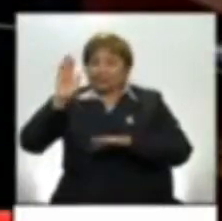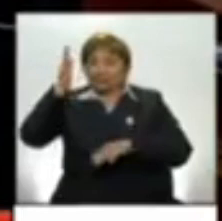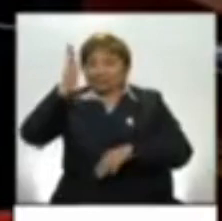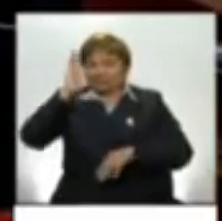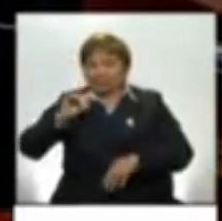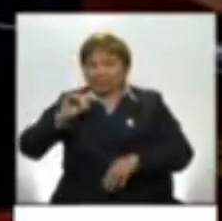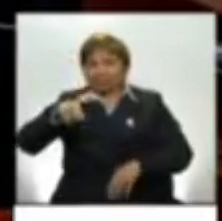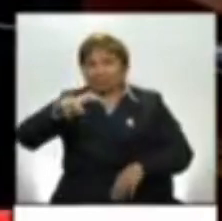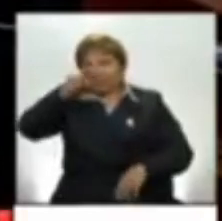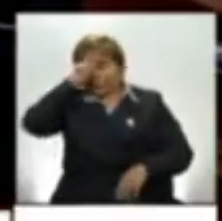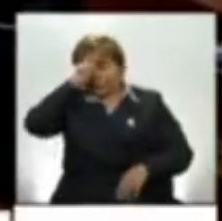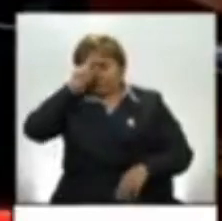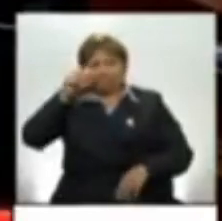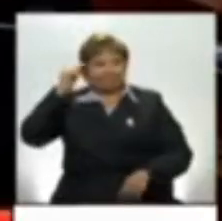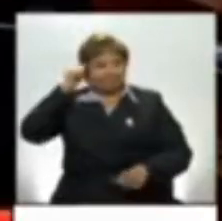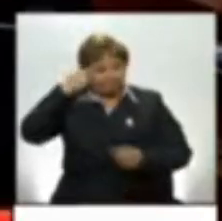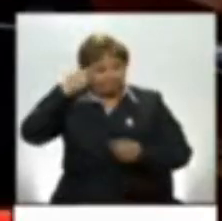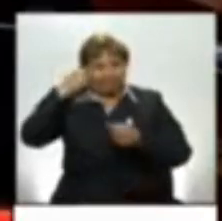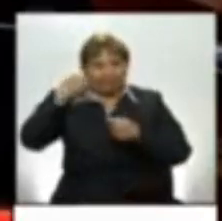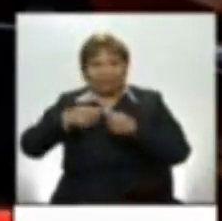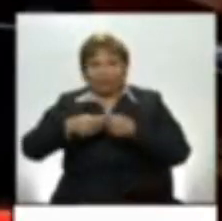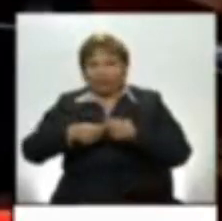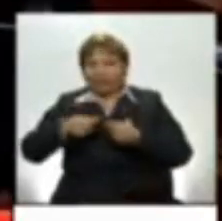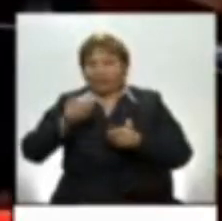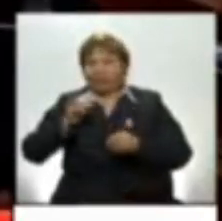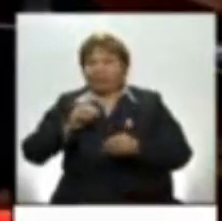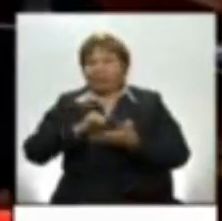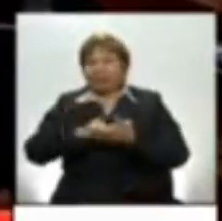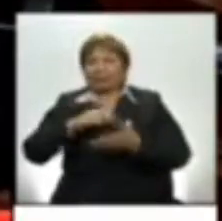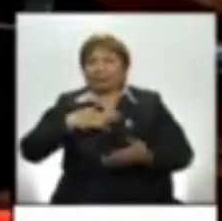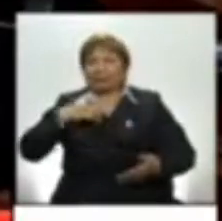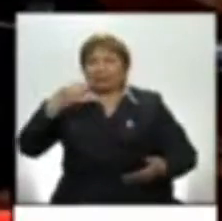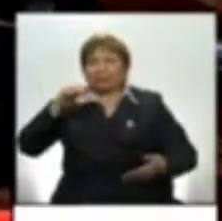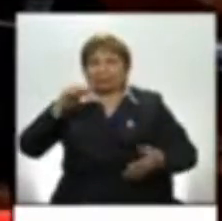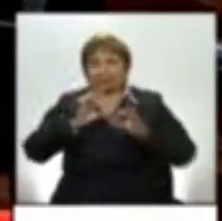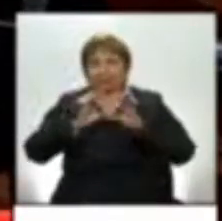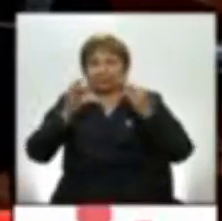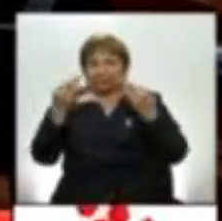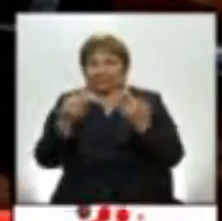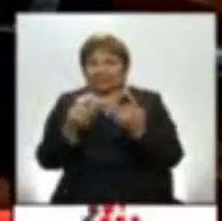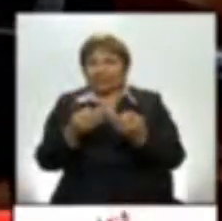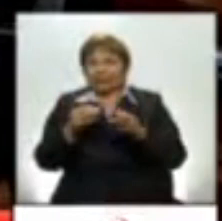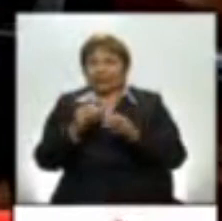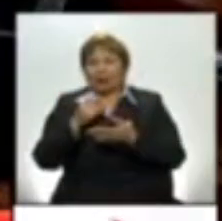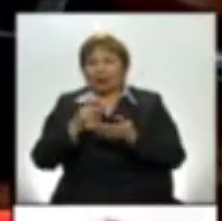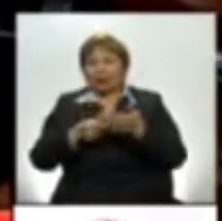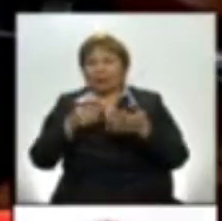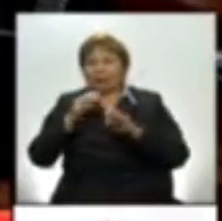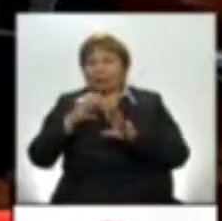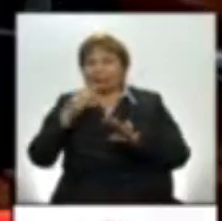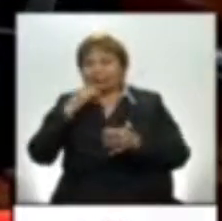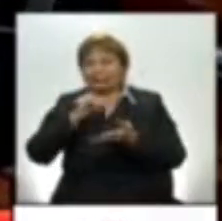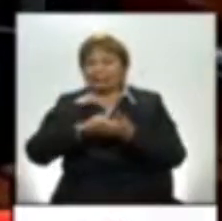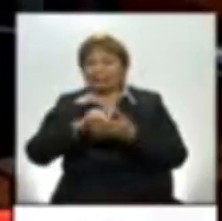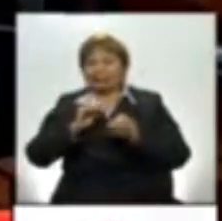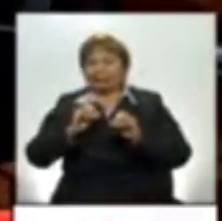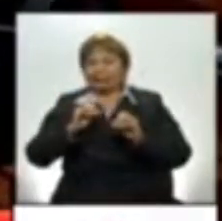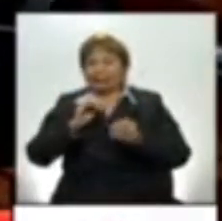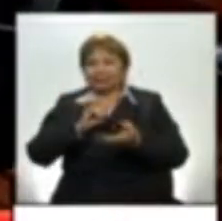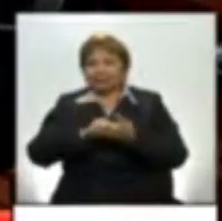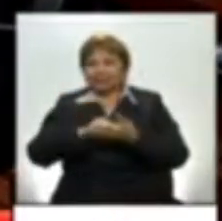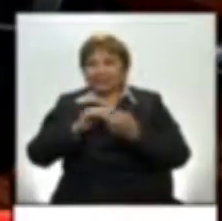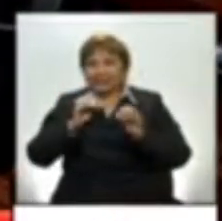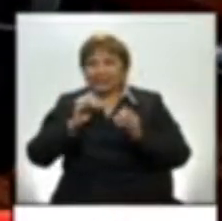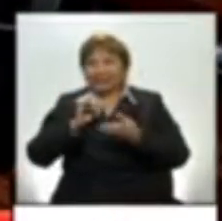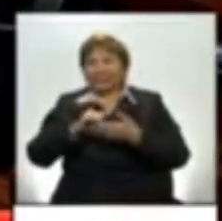la patria, por la memoria de mi padre, por mi madre y mi familia, por mi gran región Loreto, por las naciones